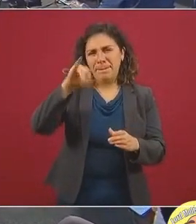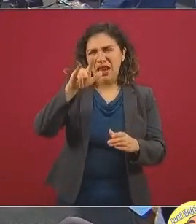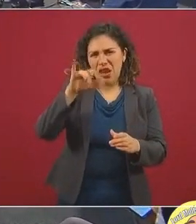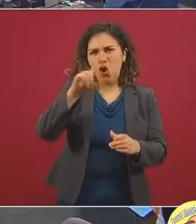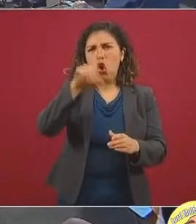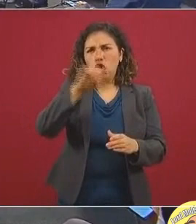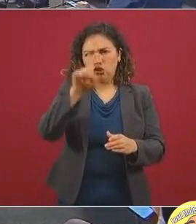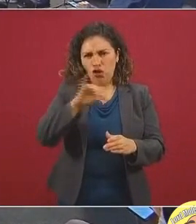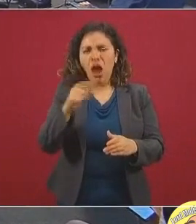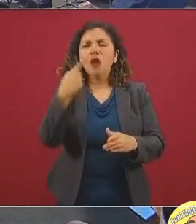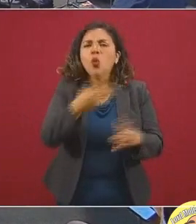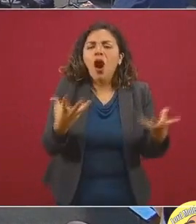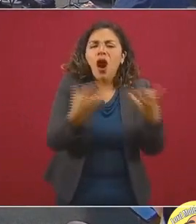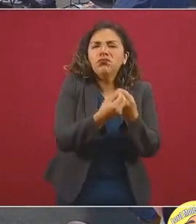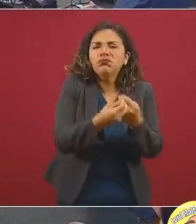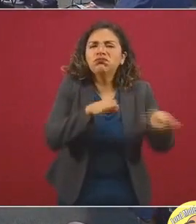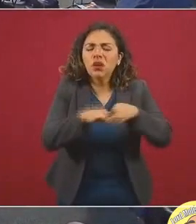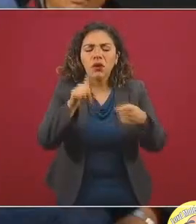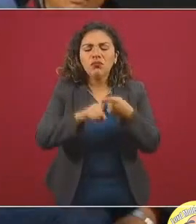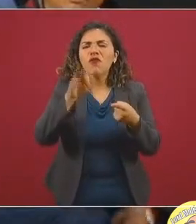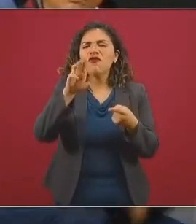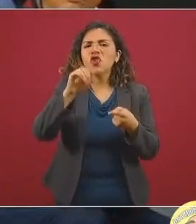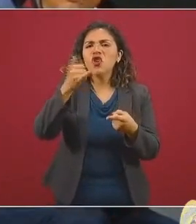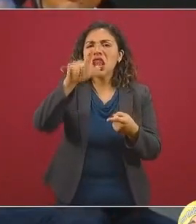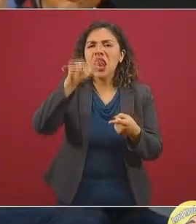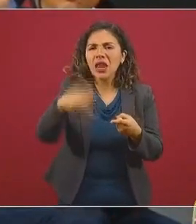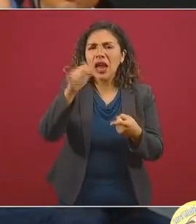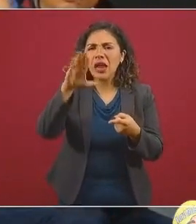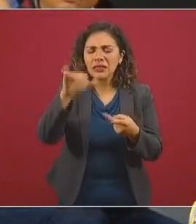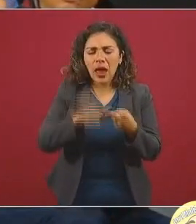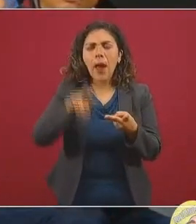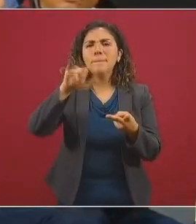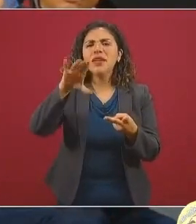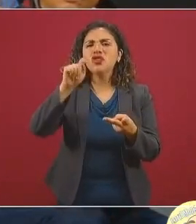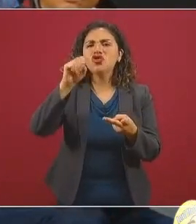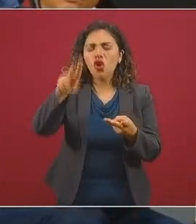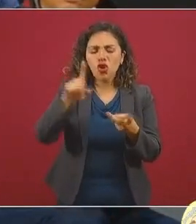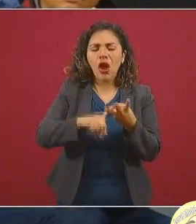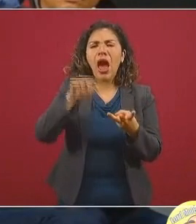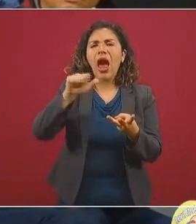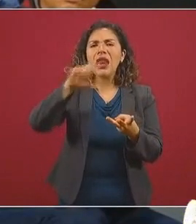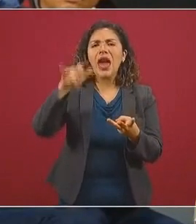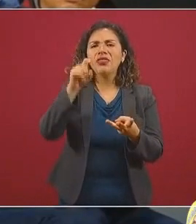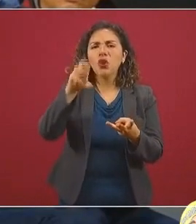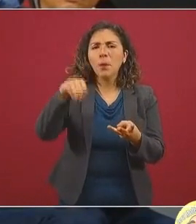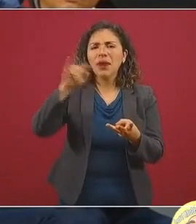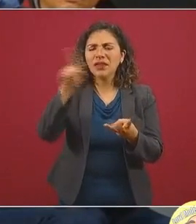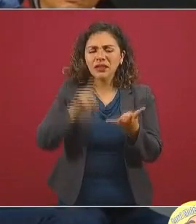García Galicia, de Víctor Díaz Solís, de Alejandro Martínez Ibájar,